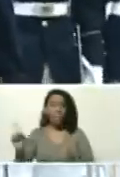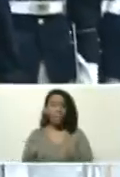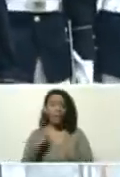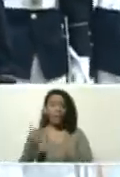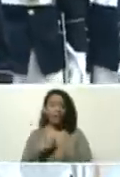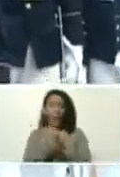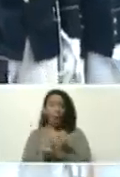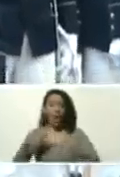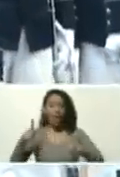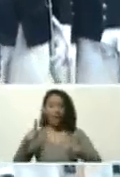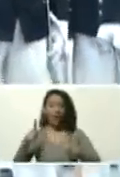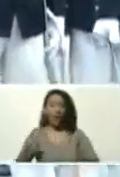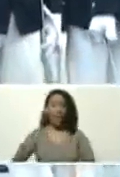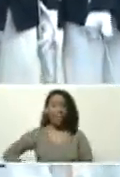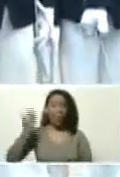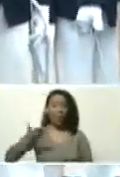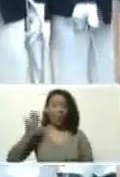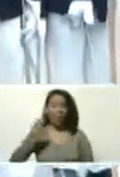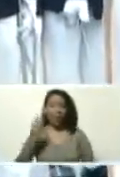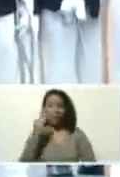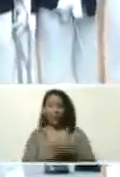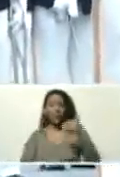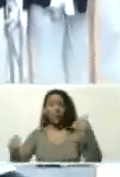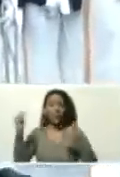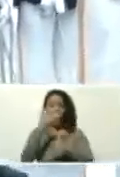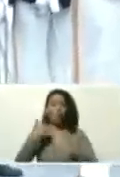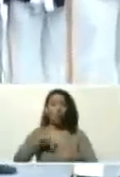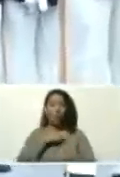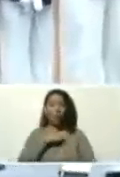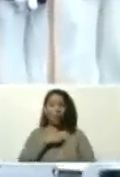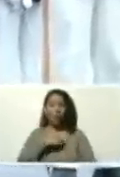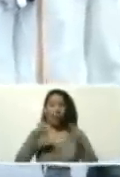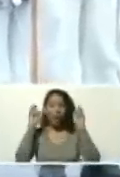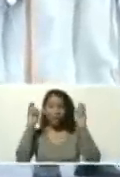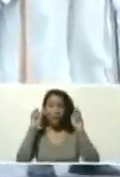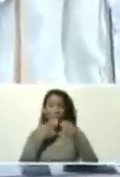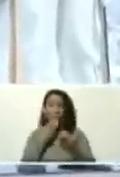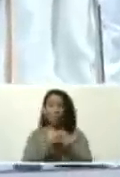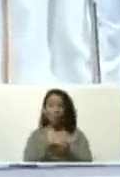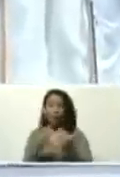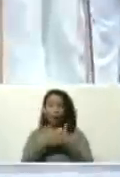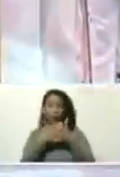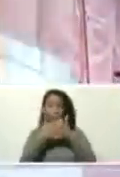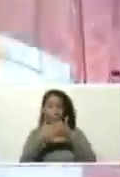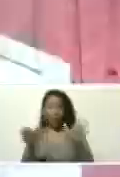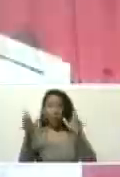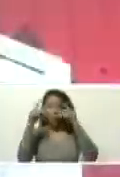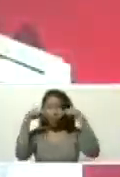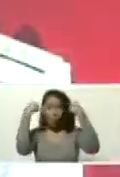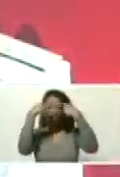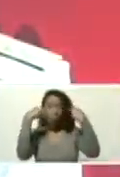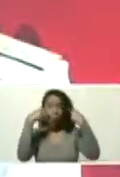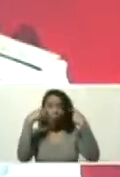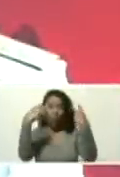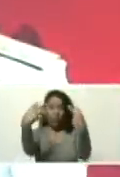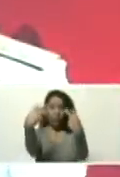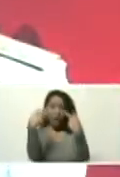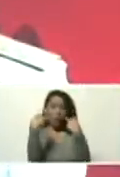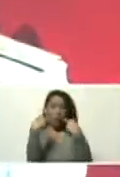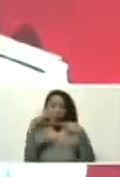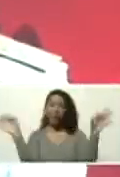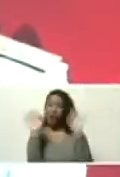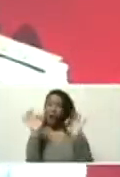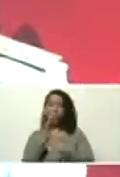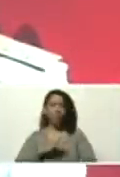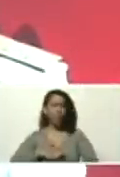libertad y gloria subieron por nuestros portalones y permitió que abriéramos los ojos y nos diéramos cuenta que nada puede